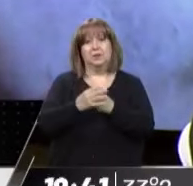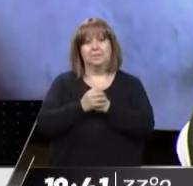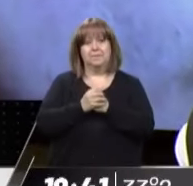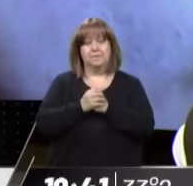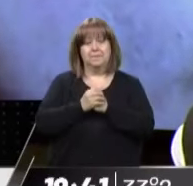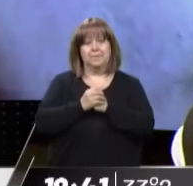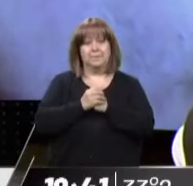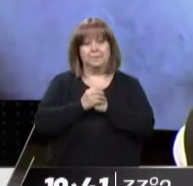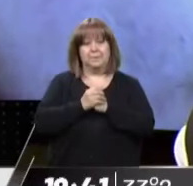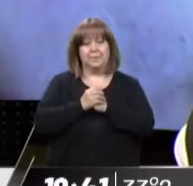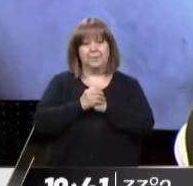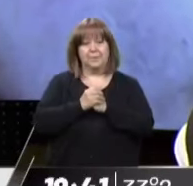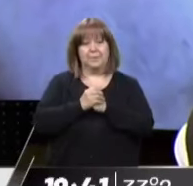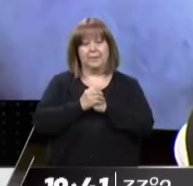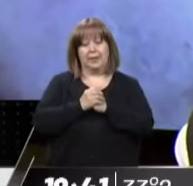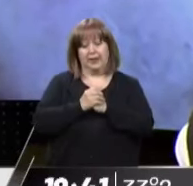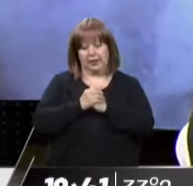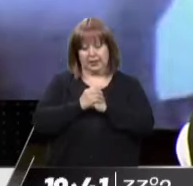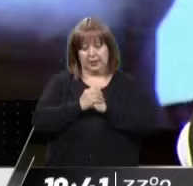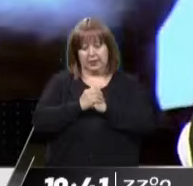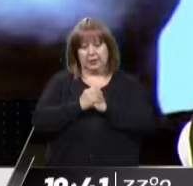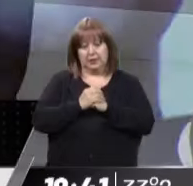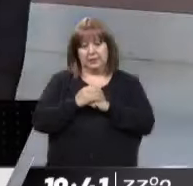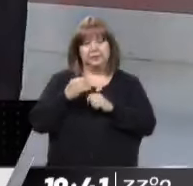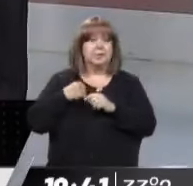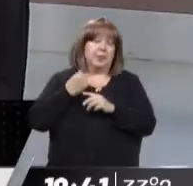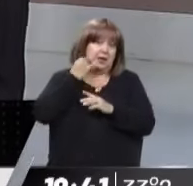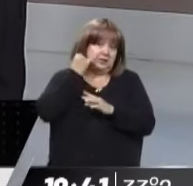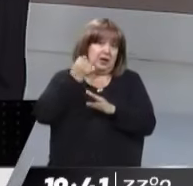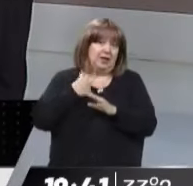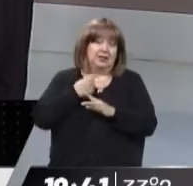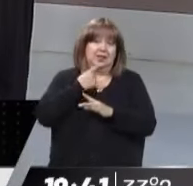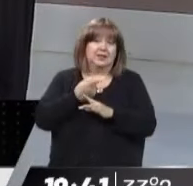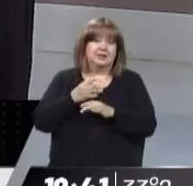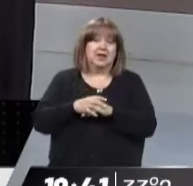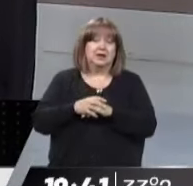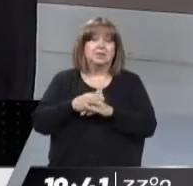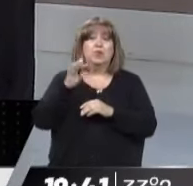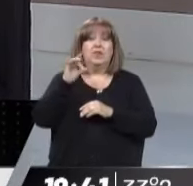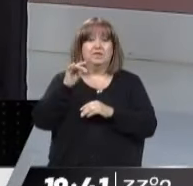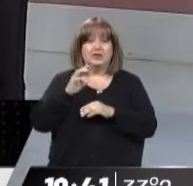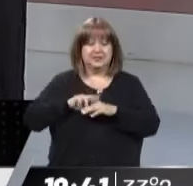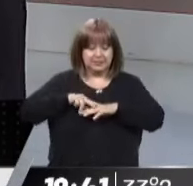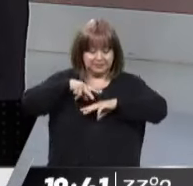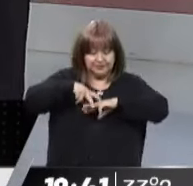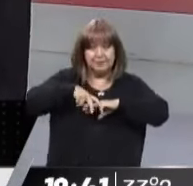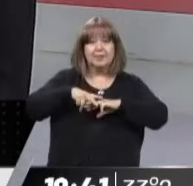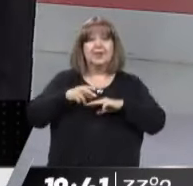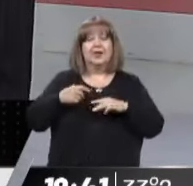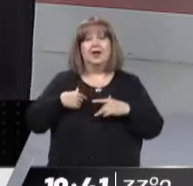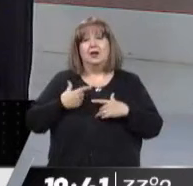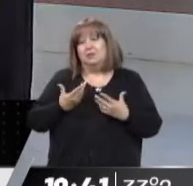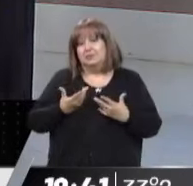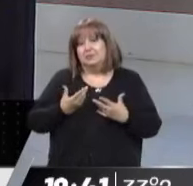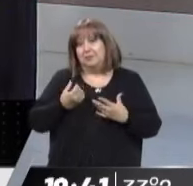no. Claramente. Y lo decía Silvia, recién antes de venir al aire nos decía, a mí esto me cuesta mucho porque realmente, obviamente